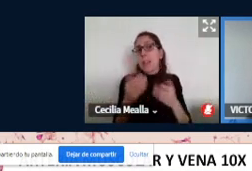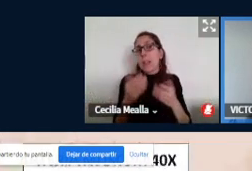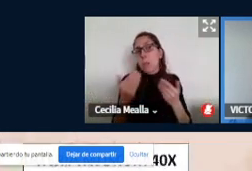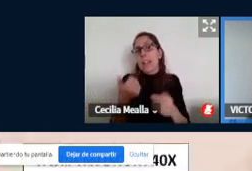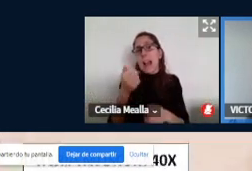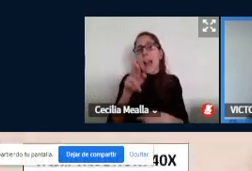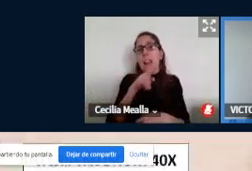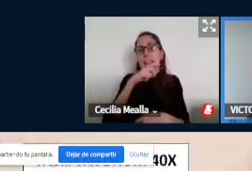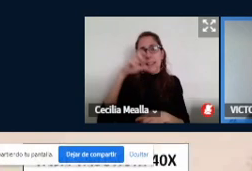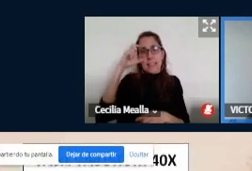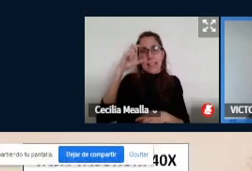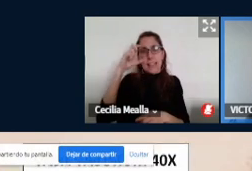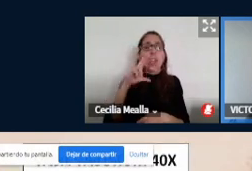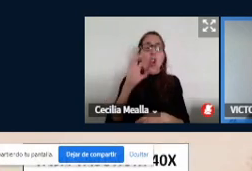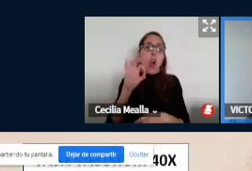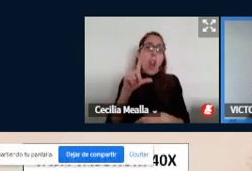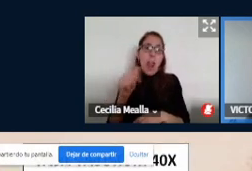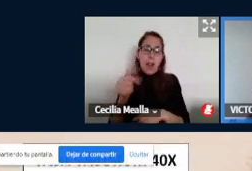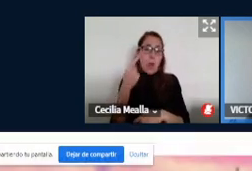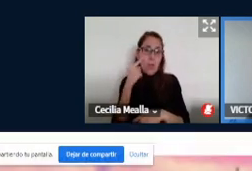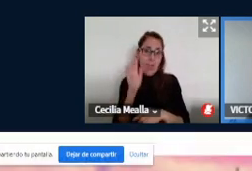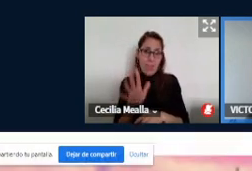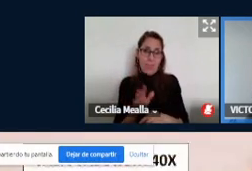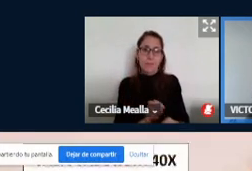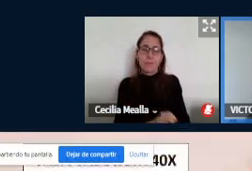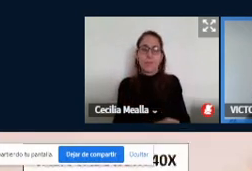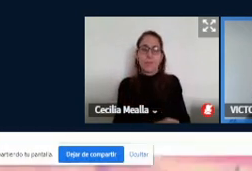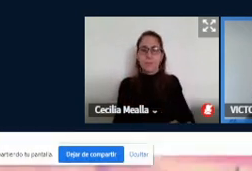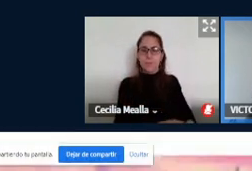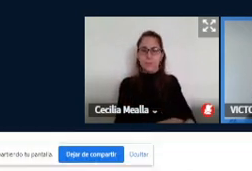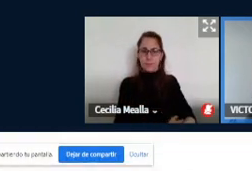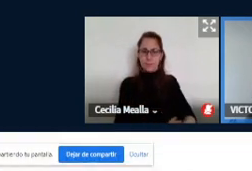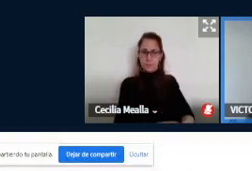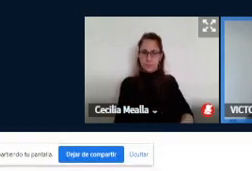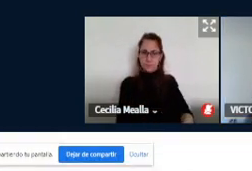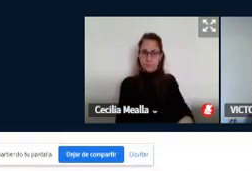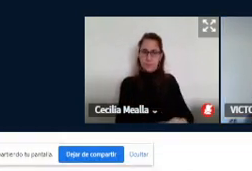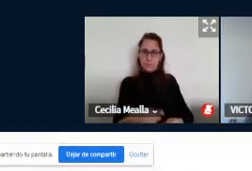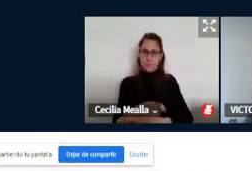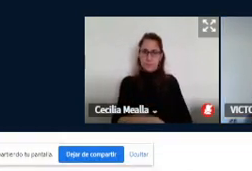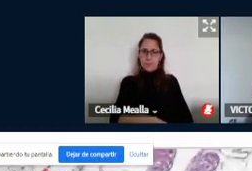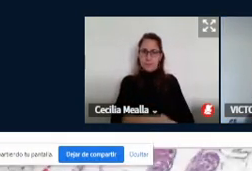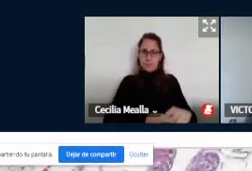Ahora vamos a ver cómo diferenciamos, ¿sí? Esperen, quiero ver si había...